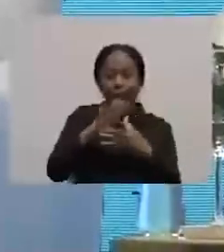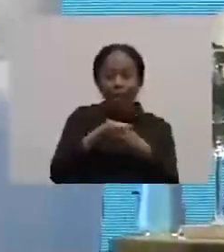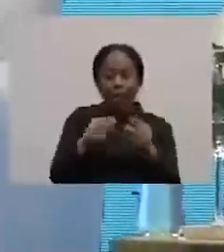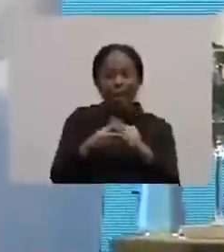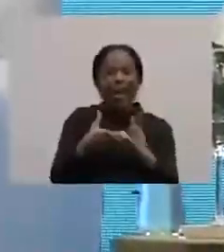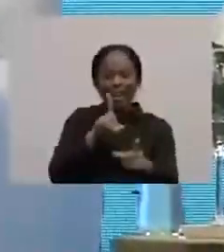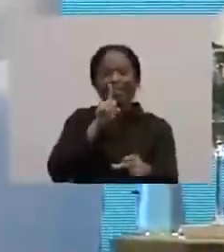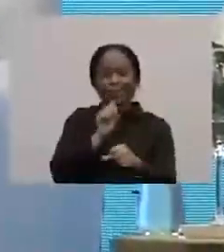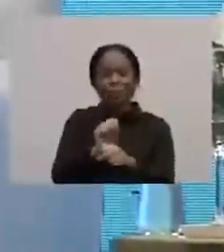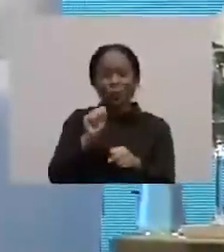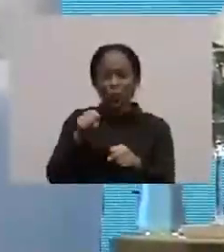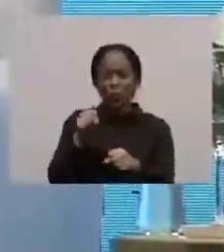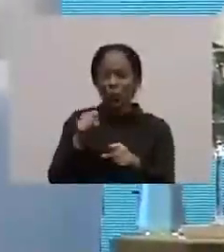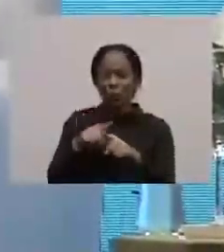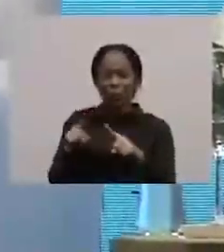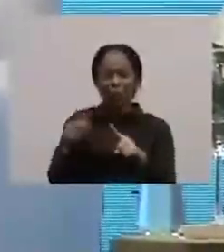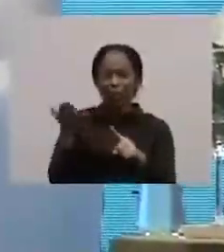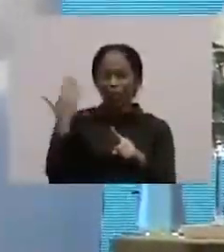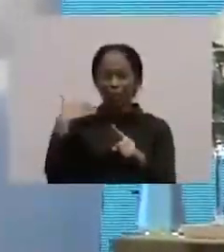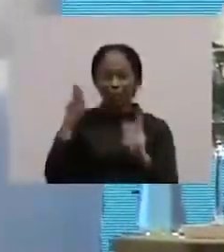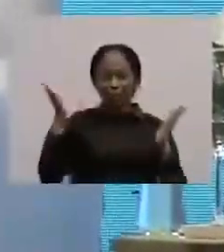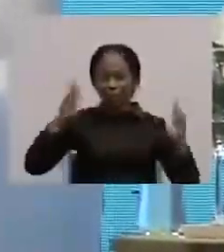no le prestamos atención. Entonces,